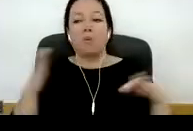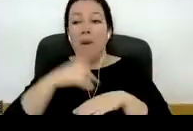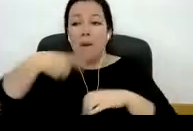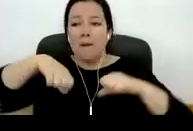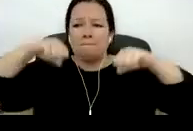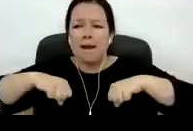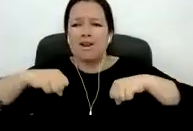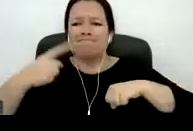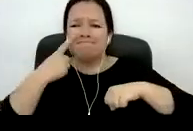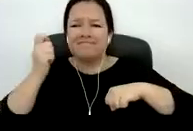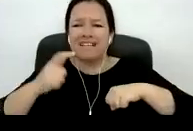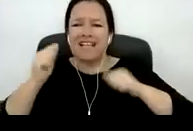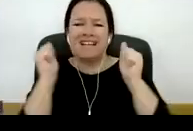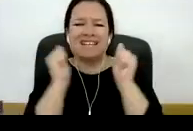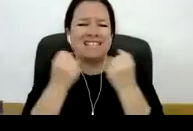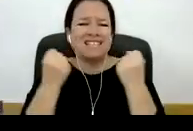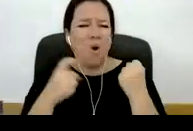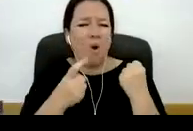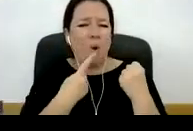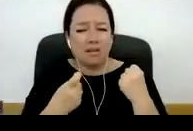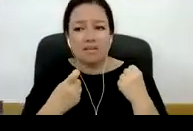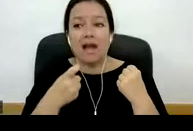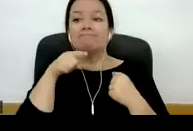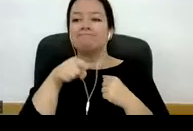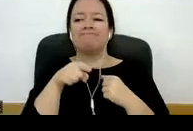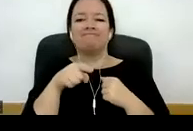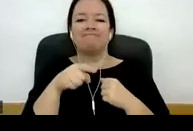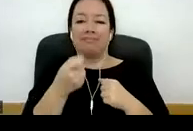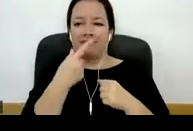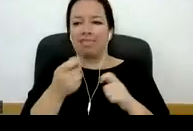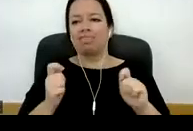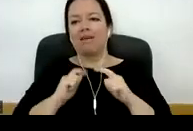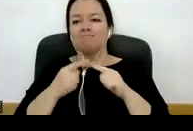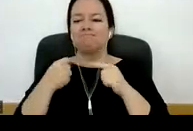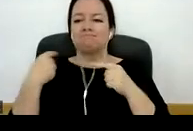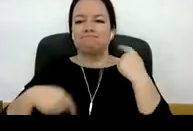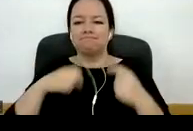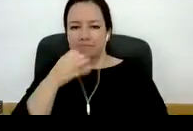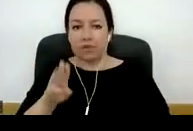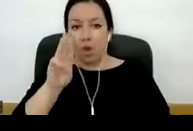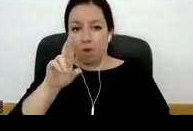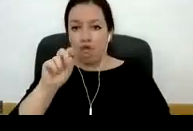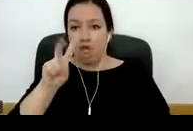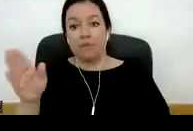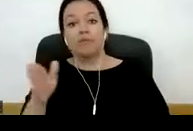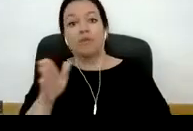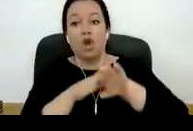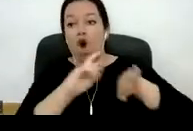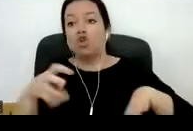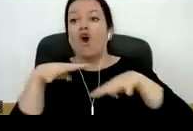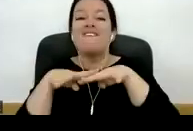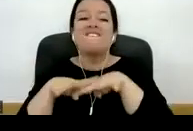personas mayores, lo compensamos con el Pro12. Con el Pro12 y luego veremos también la fibra, que también nos puede